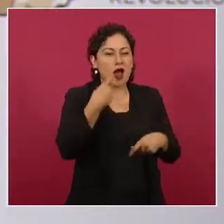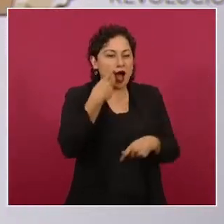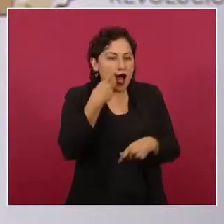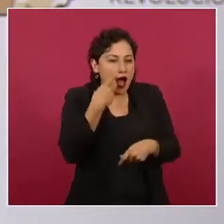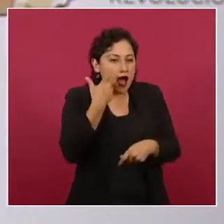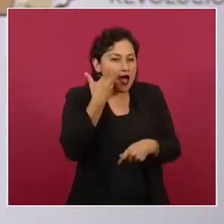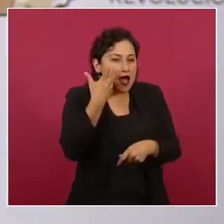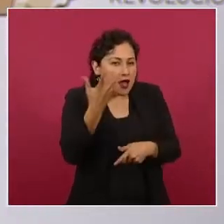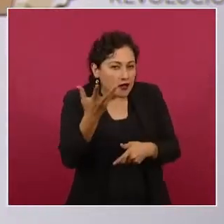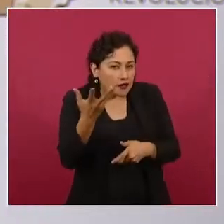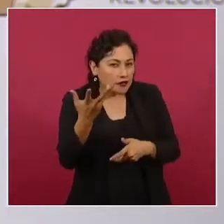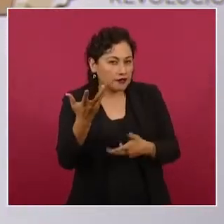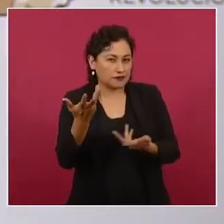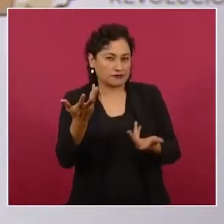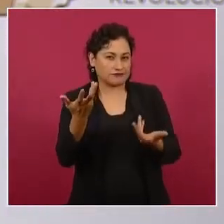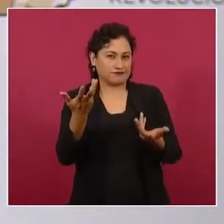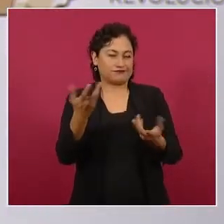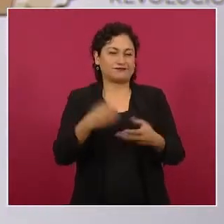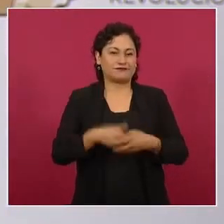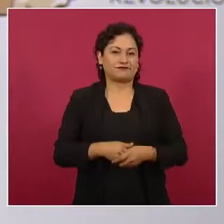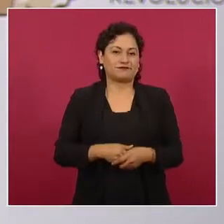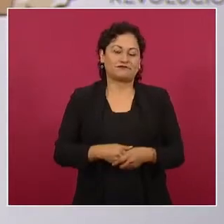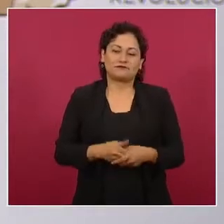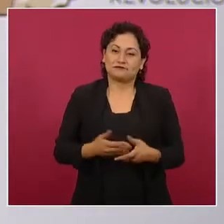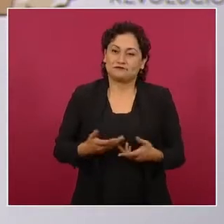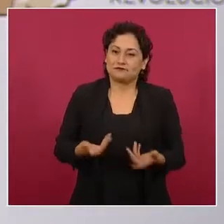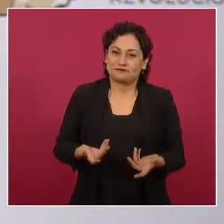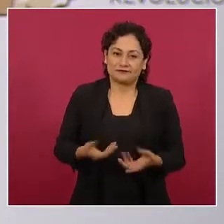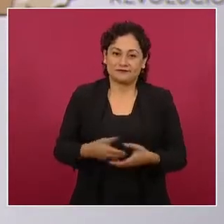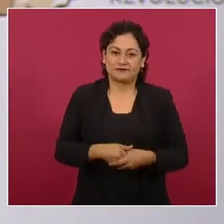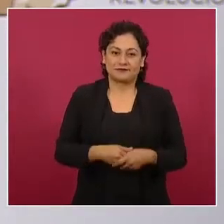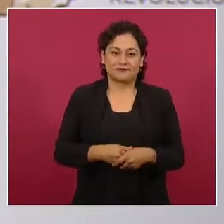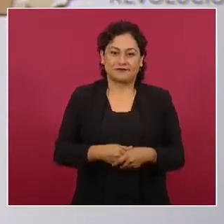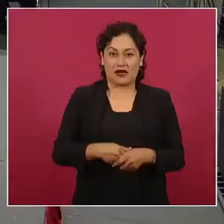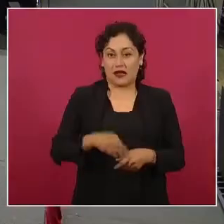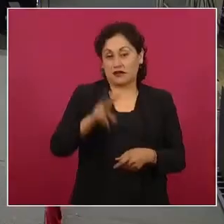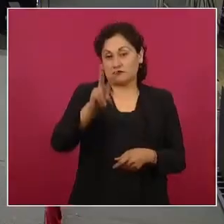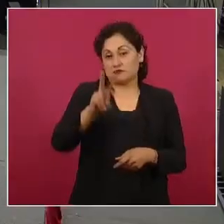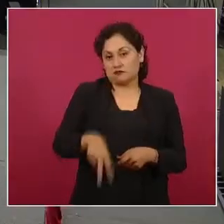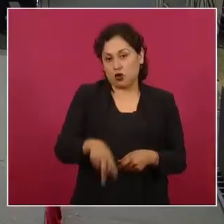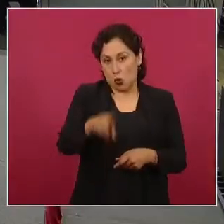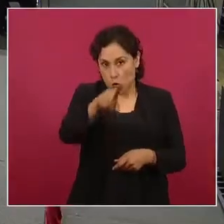eso la actuación de ustedes es ejemplar,